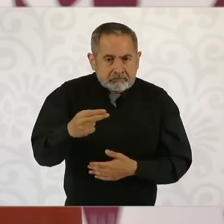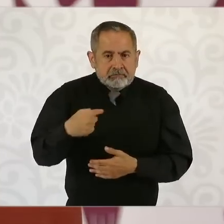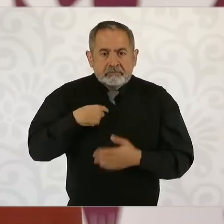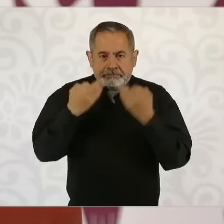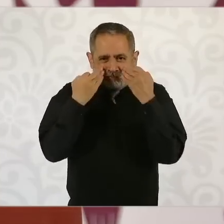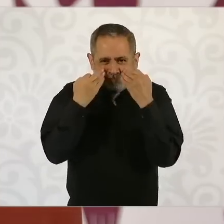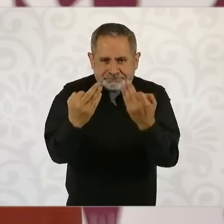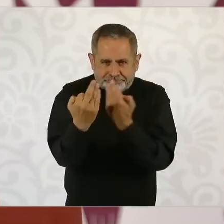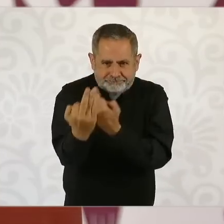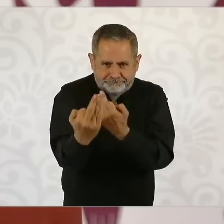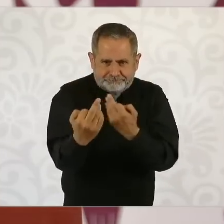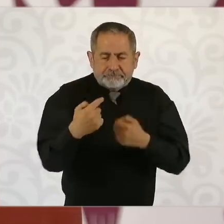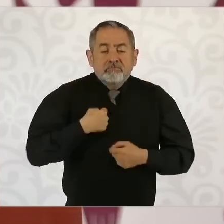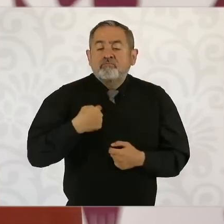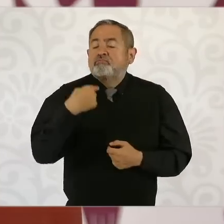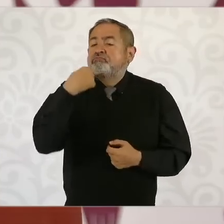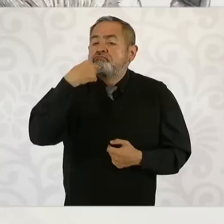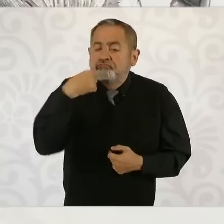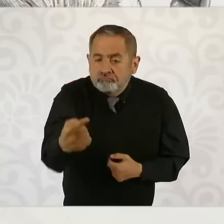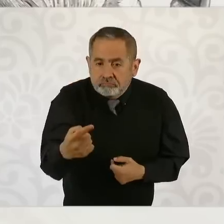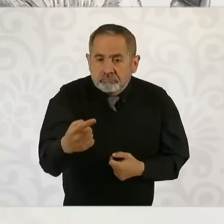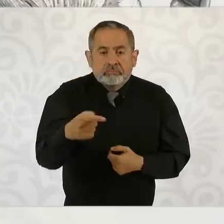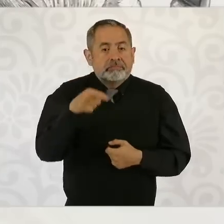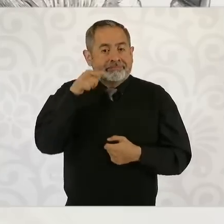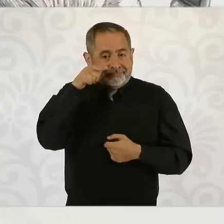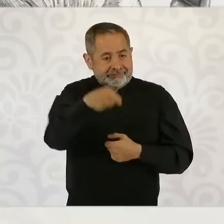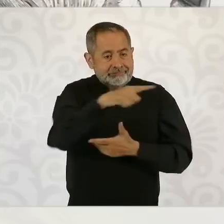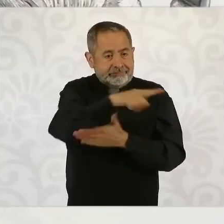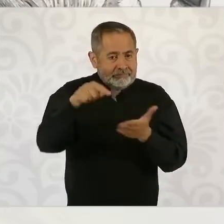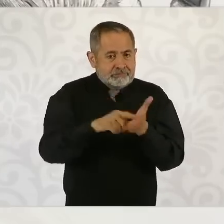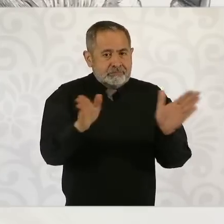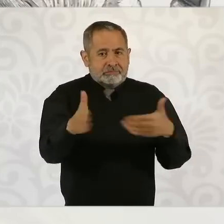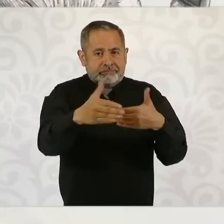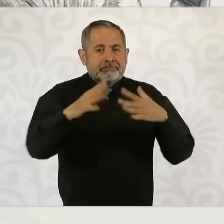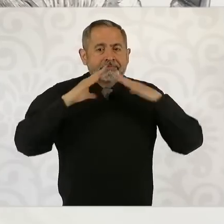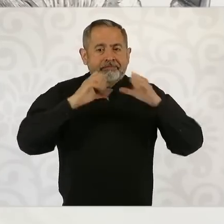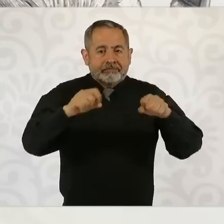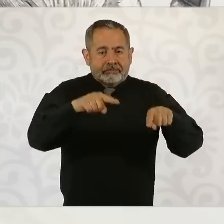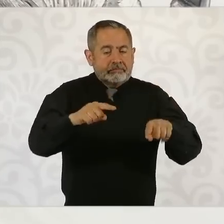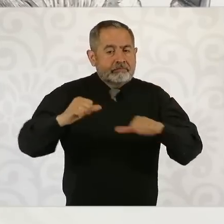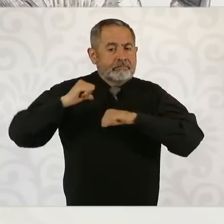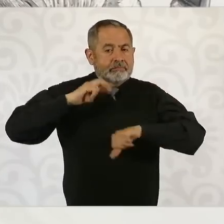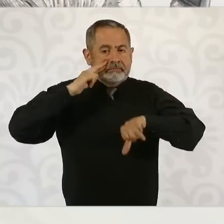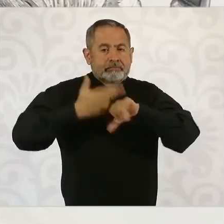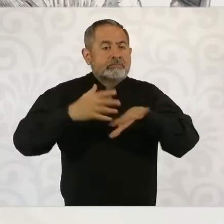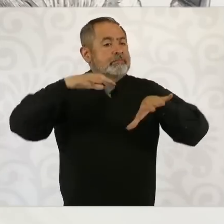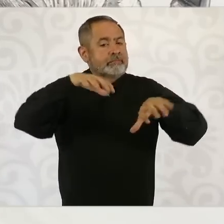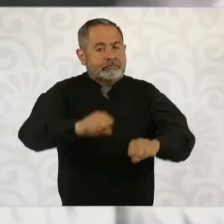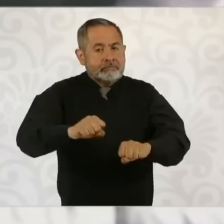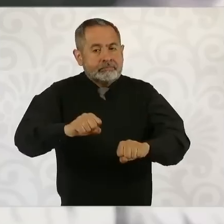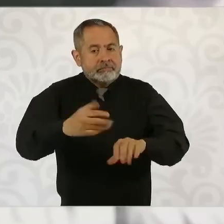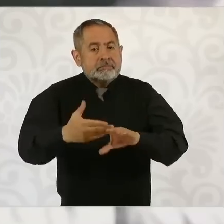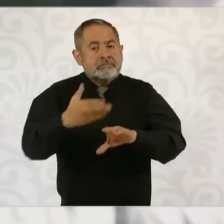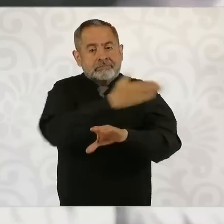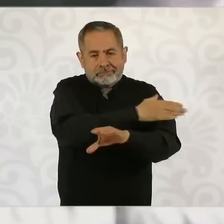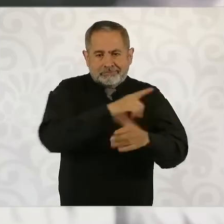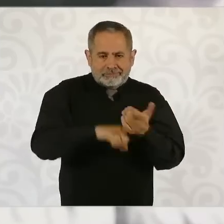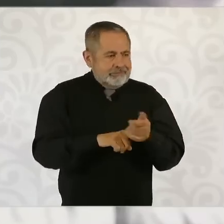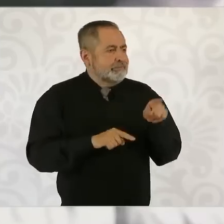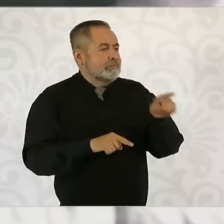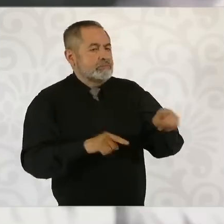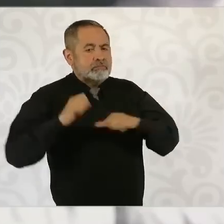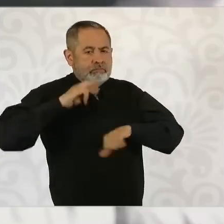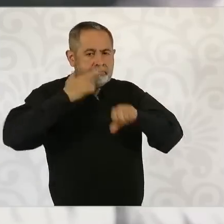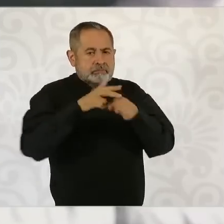delante de ustedes, yo les dije que ese lugar estaba bajo la competencia de las